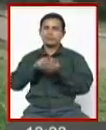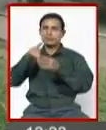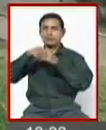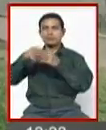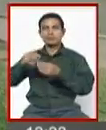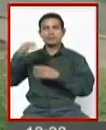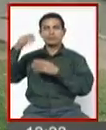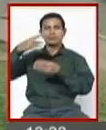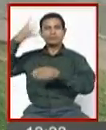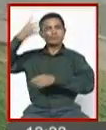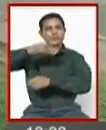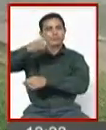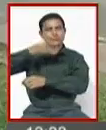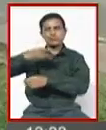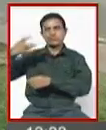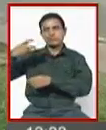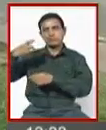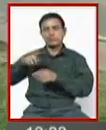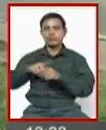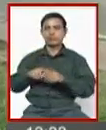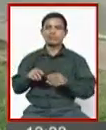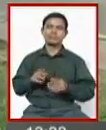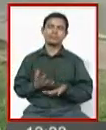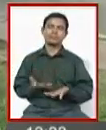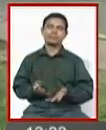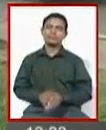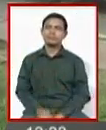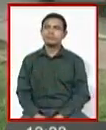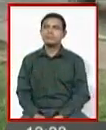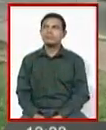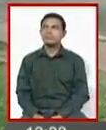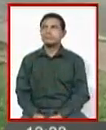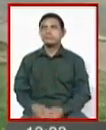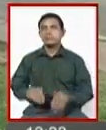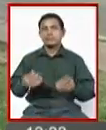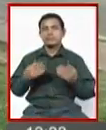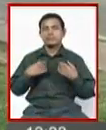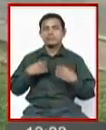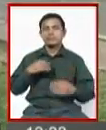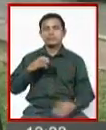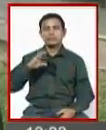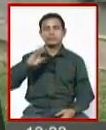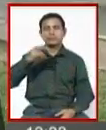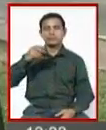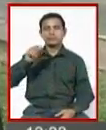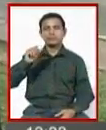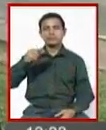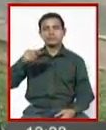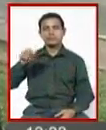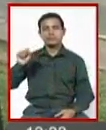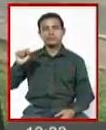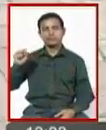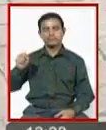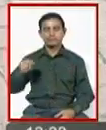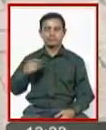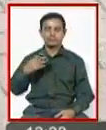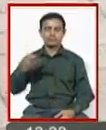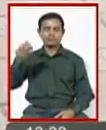o inyecciones lo que sea pero menos tabletas Sí porque tengo chaga tengo gastritis